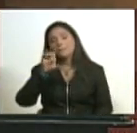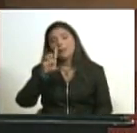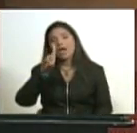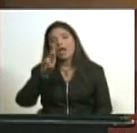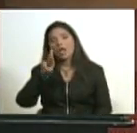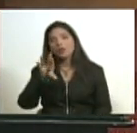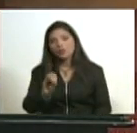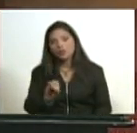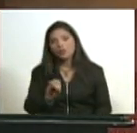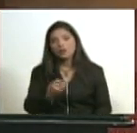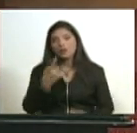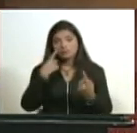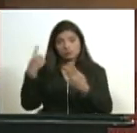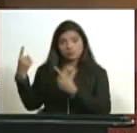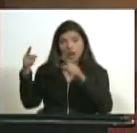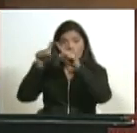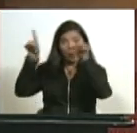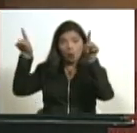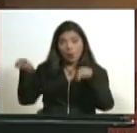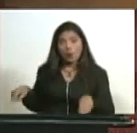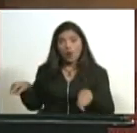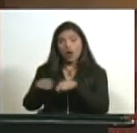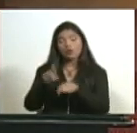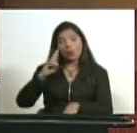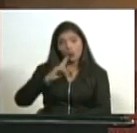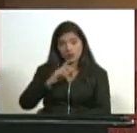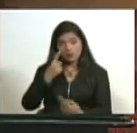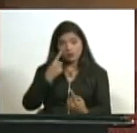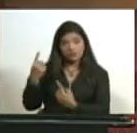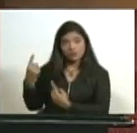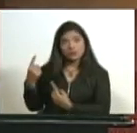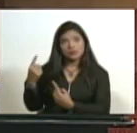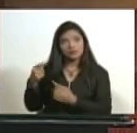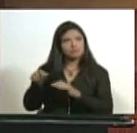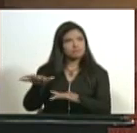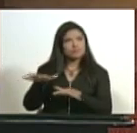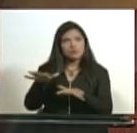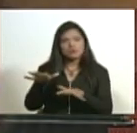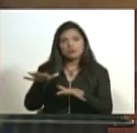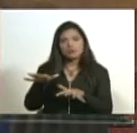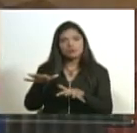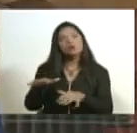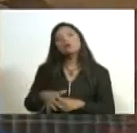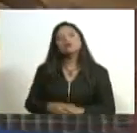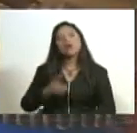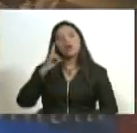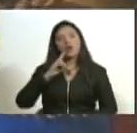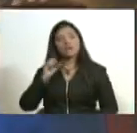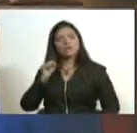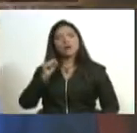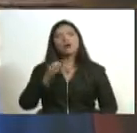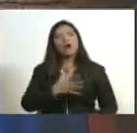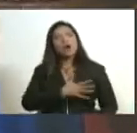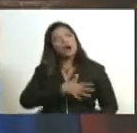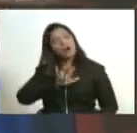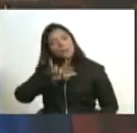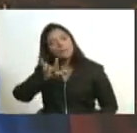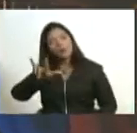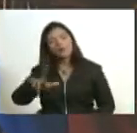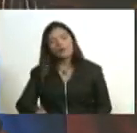Ese retrato de Bolívar que ustedes ven aquí a mi espalda, brillante, luminoso, de nuestro libertador, que tanto amamos a nuestro